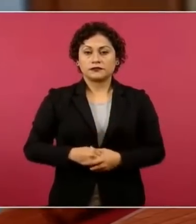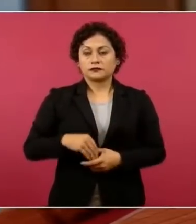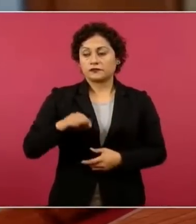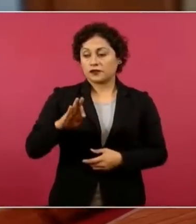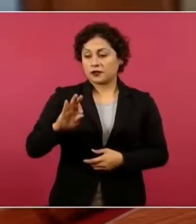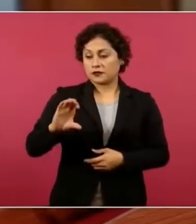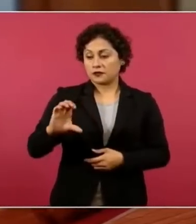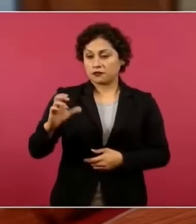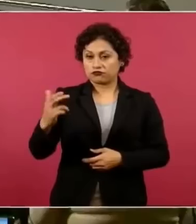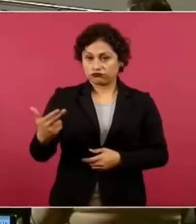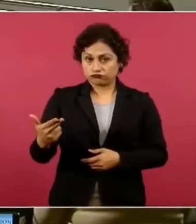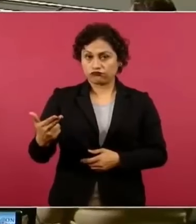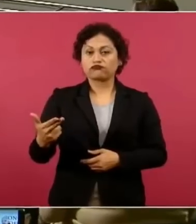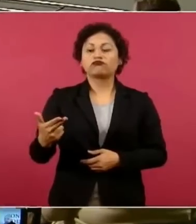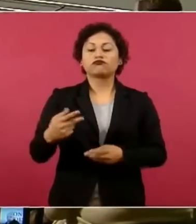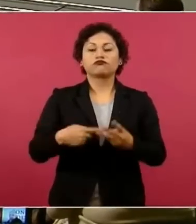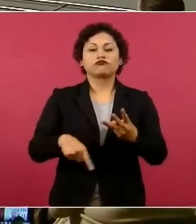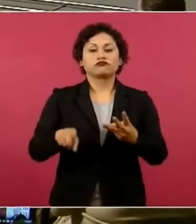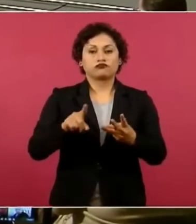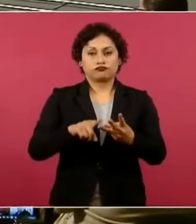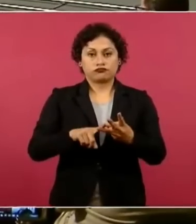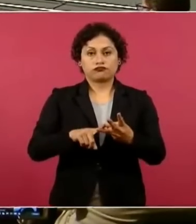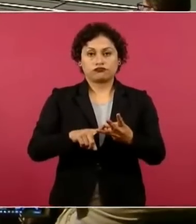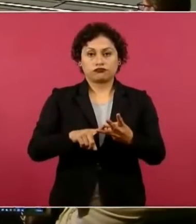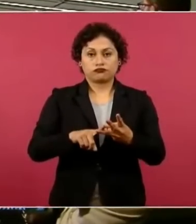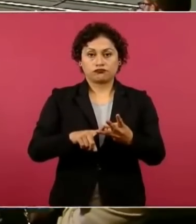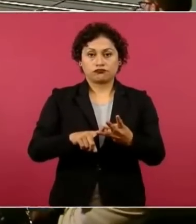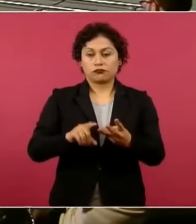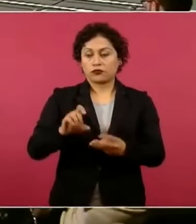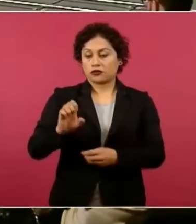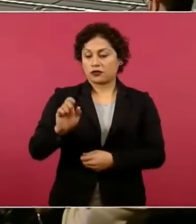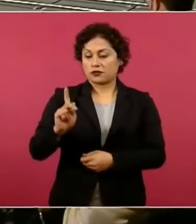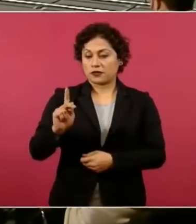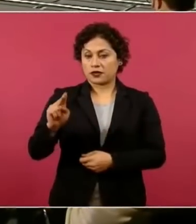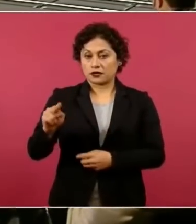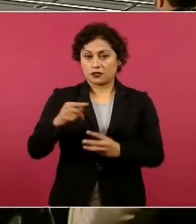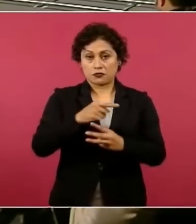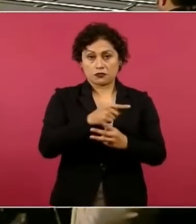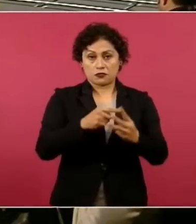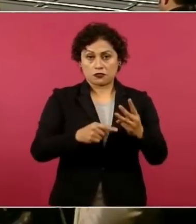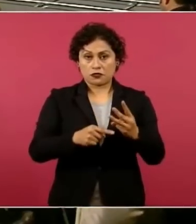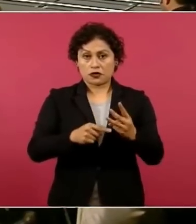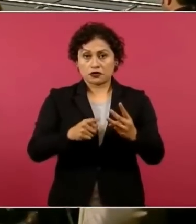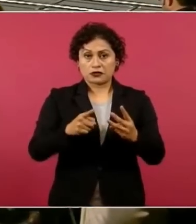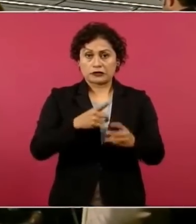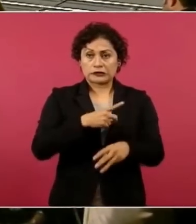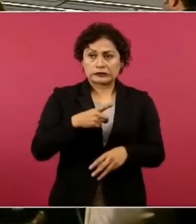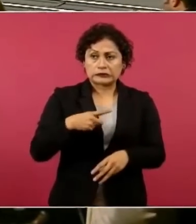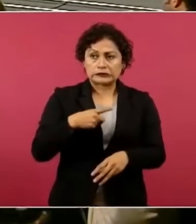Calderón y que el gobierno del licenciado Peña Nieto.